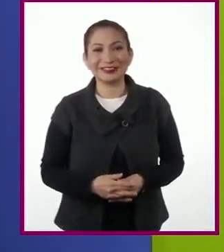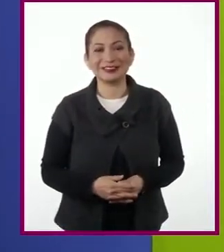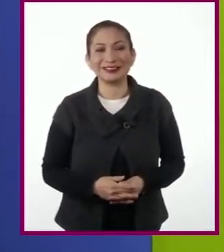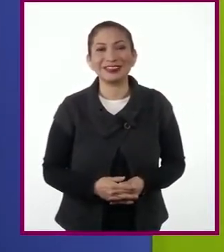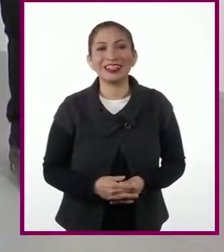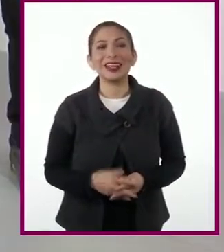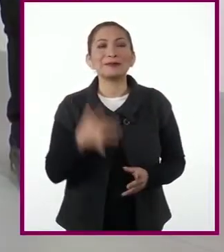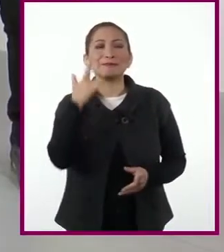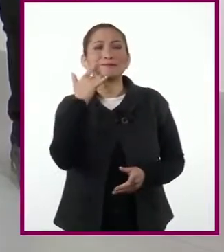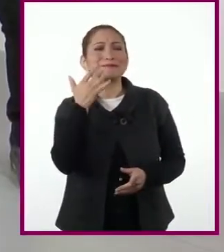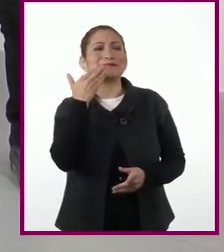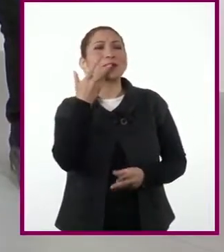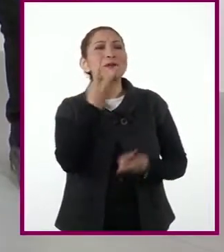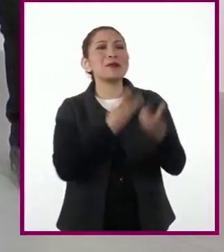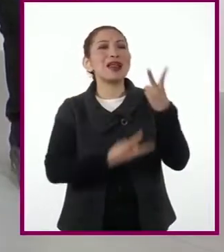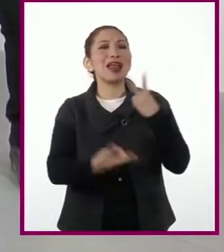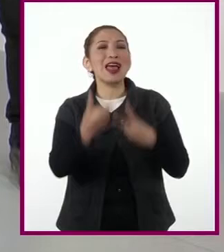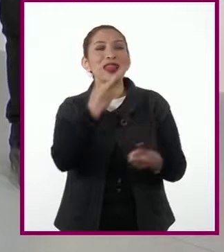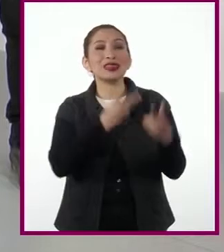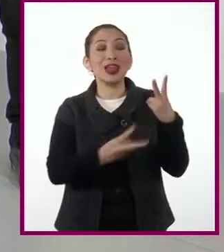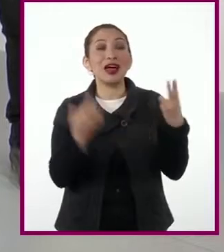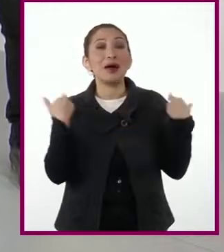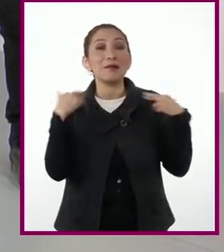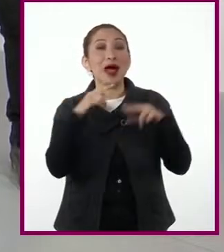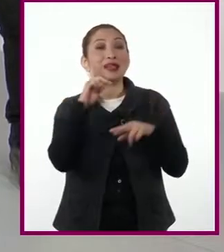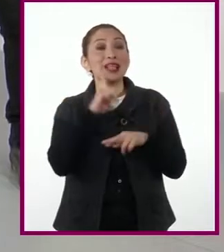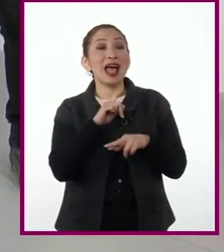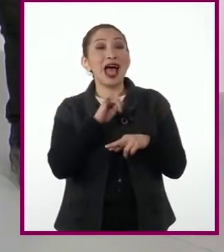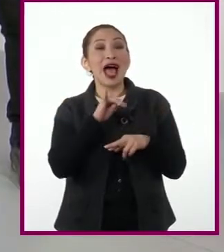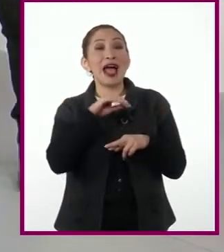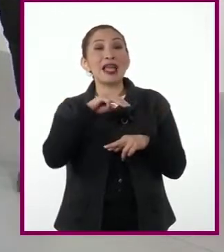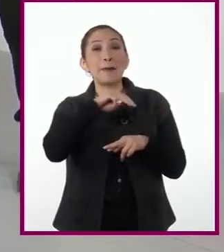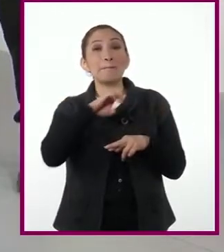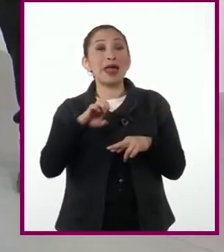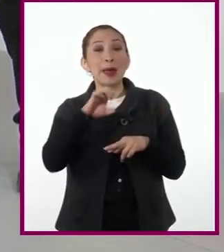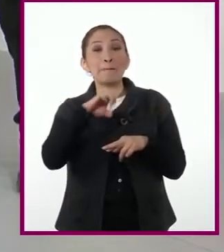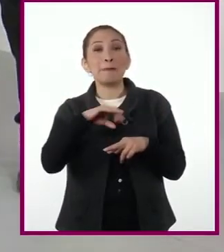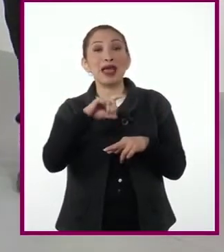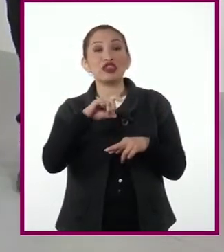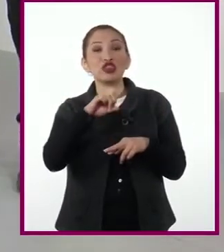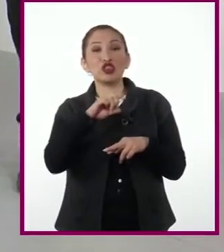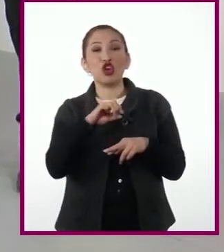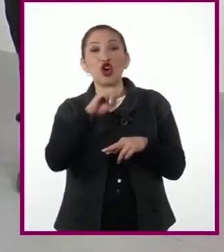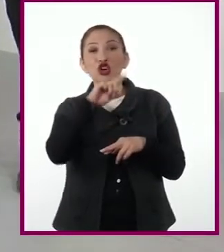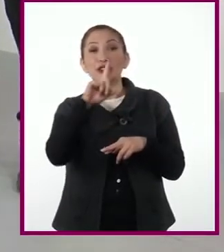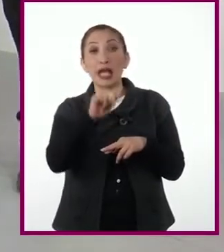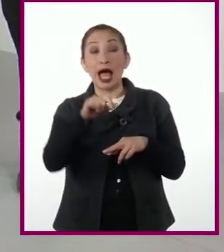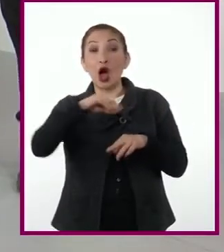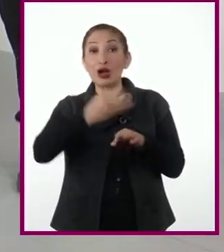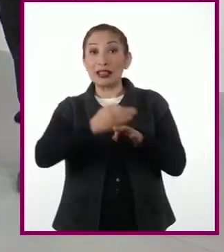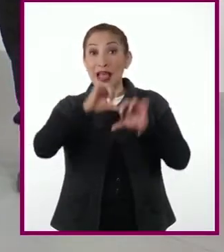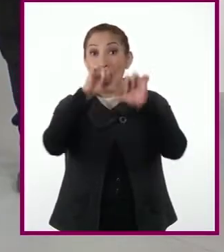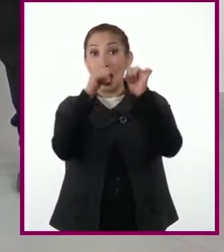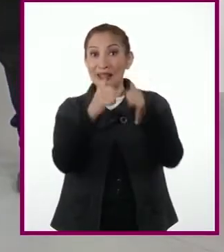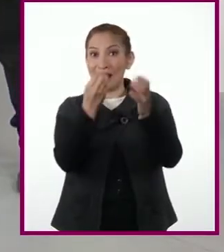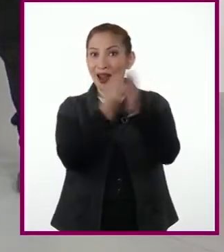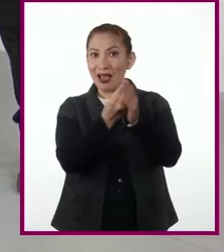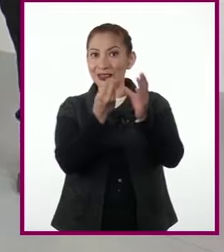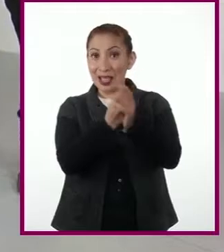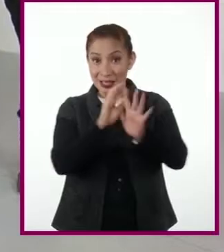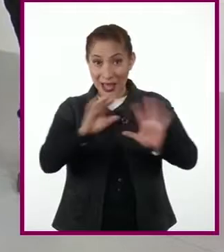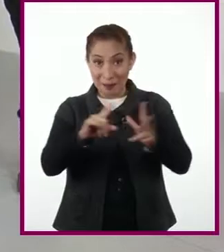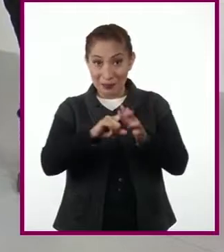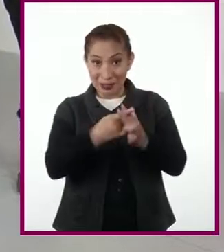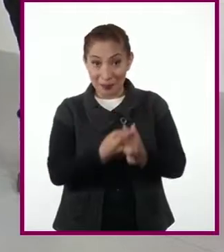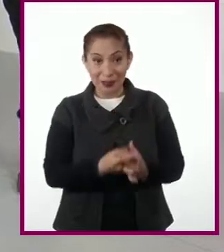Le doy la más cordial bienvenida a la maestra Aimé Mendoza en esta sesión de artes. Maestra, ¿le parece que